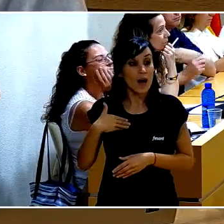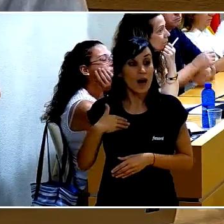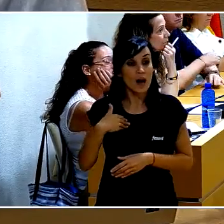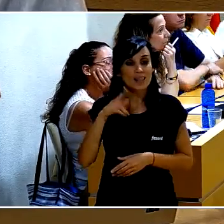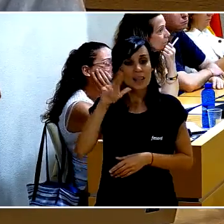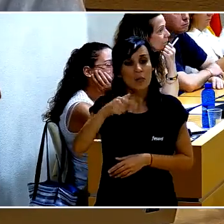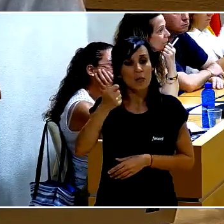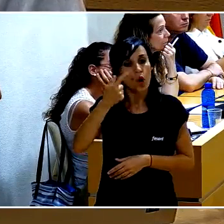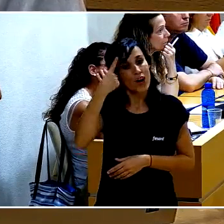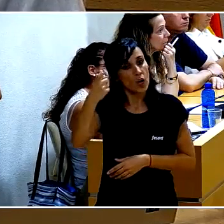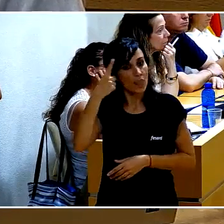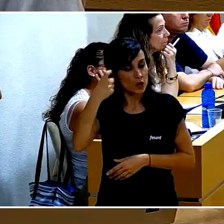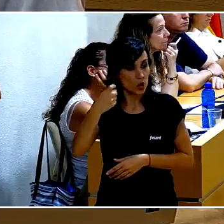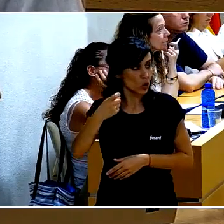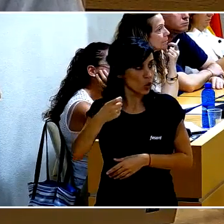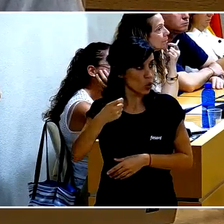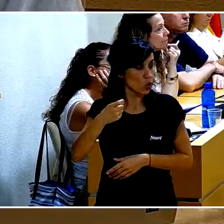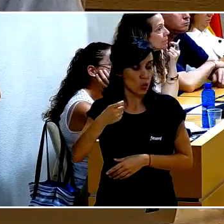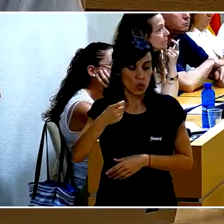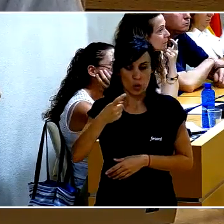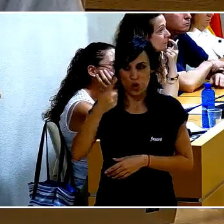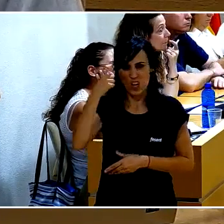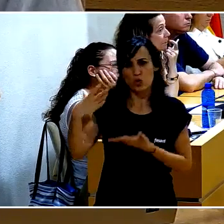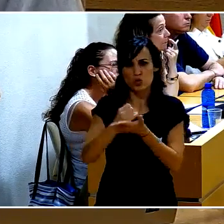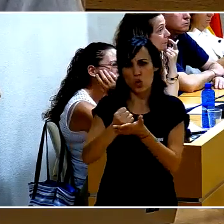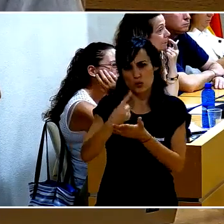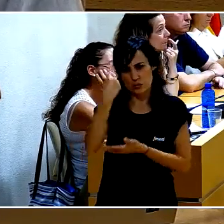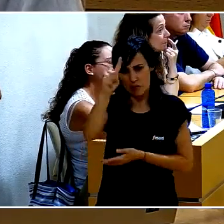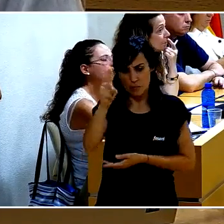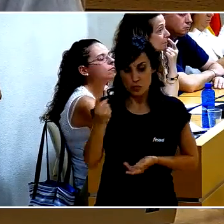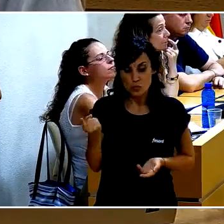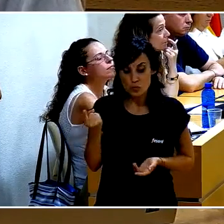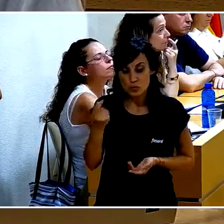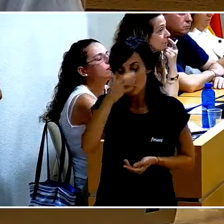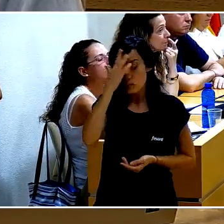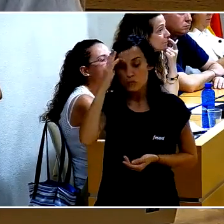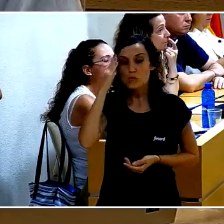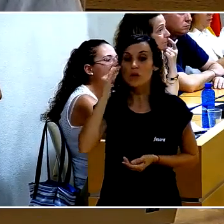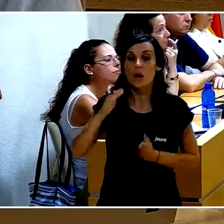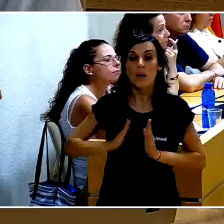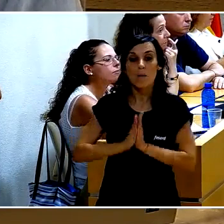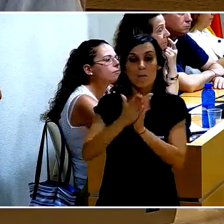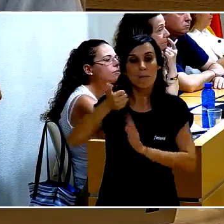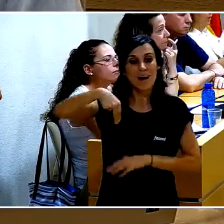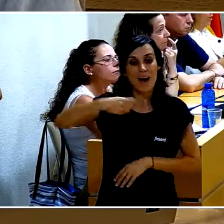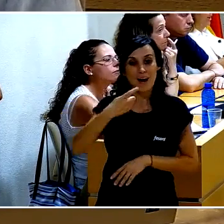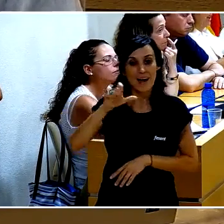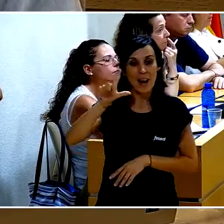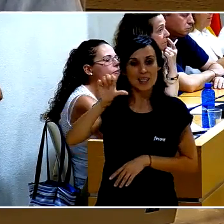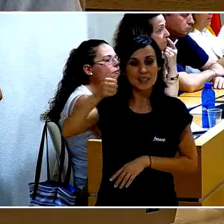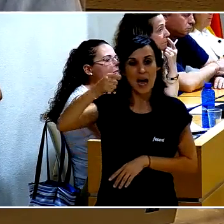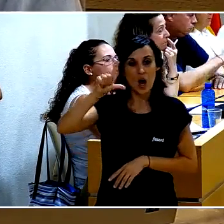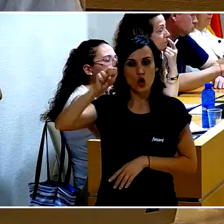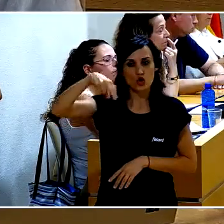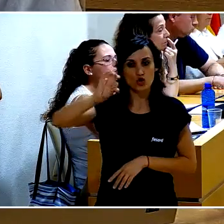recordatorio que seguro, o sea, me consta que lo tenemos todos y todas presente, que es a María Ángeles Alonso, que también fue la segunda